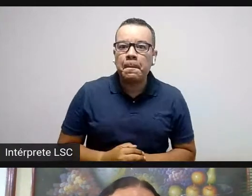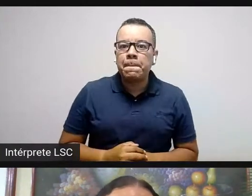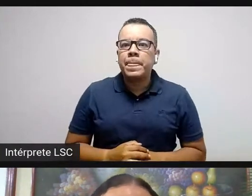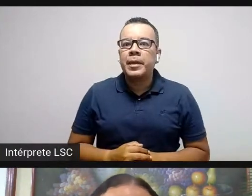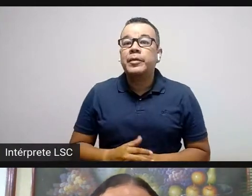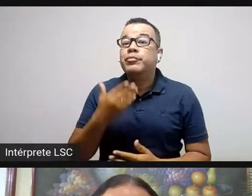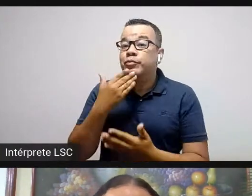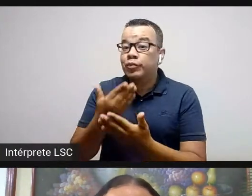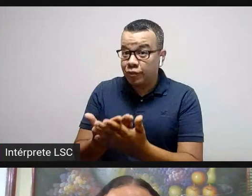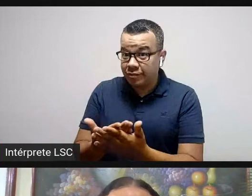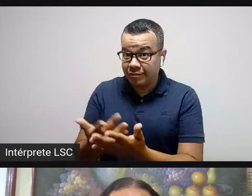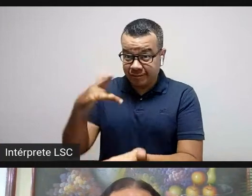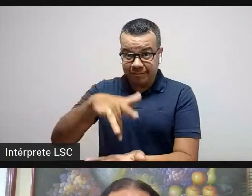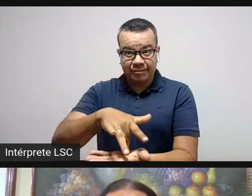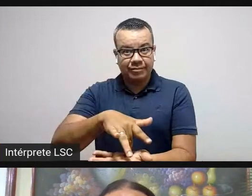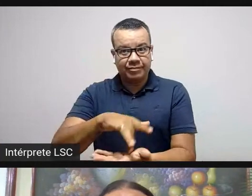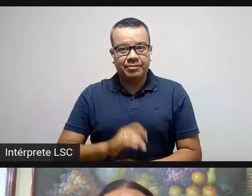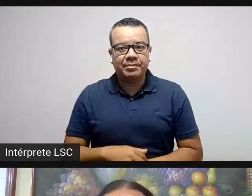nosotros.